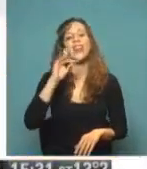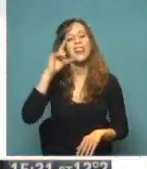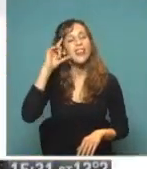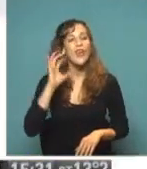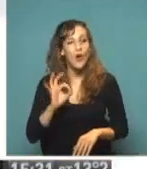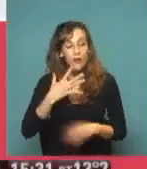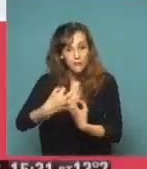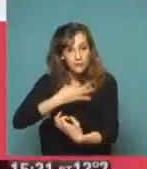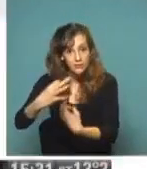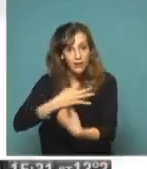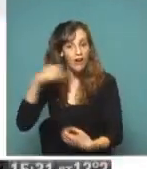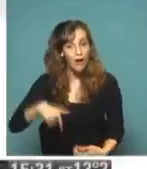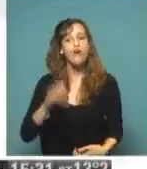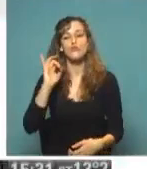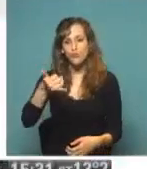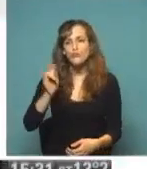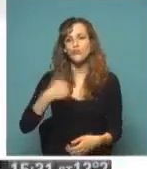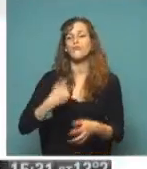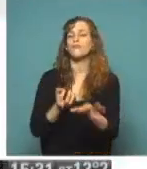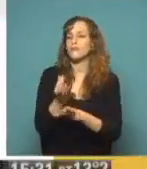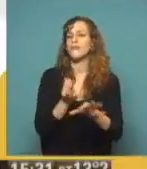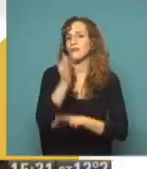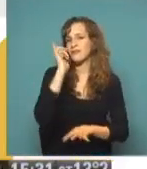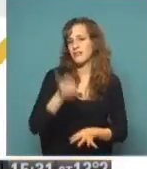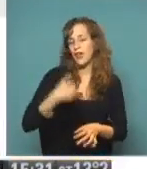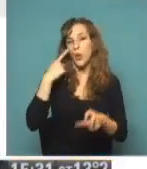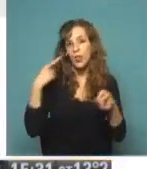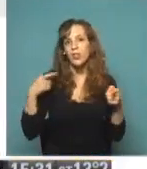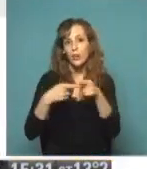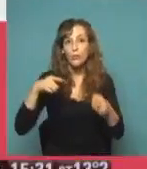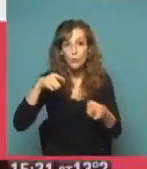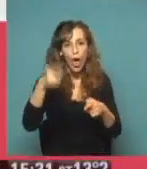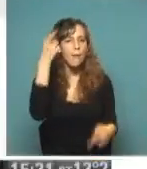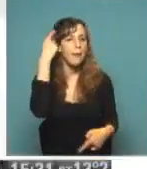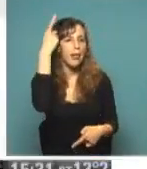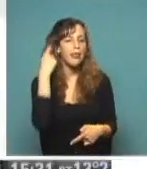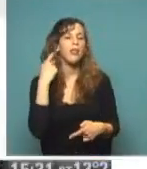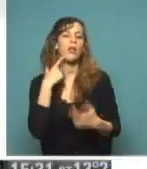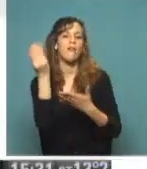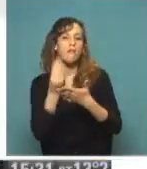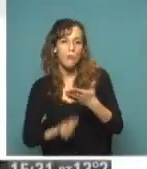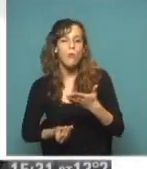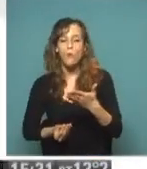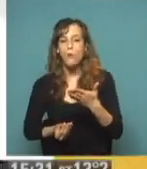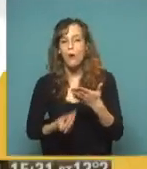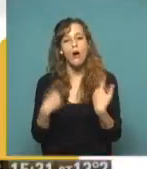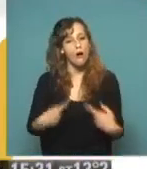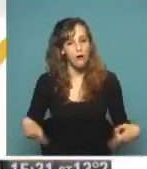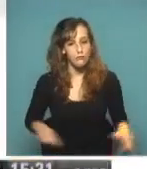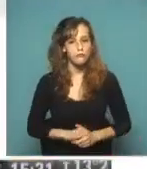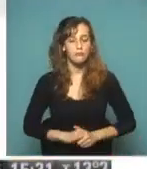enseñar? Sí, obviamente. La idea es que aprendan con figuras simples a poder empezar a plantar distintos